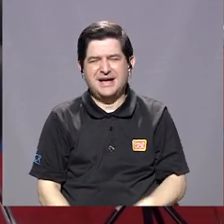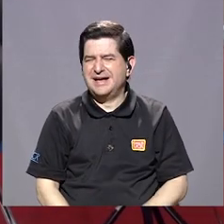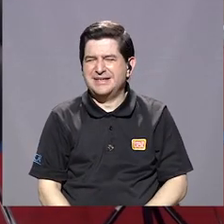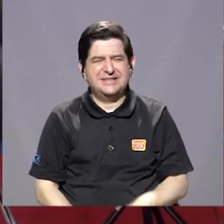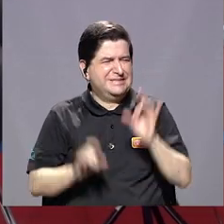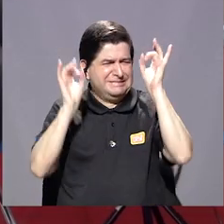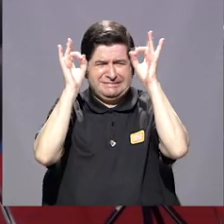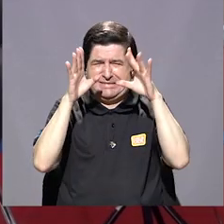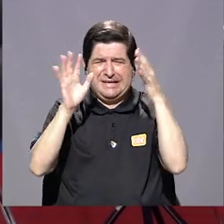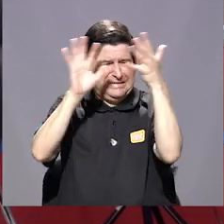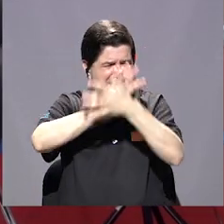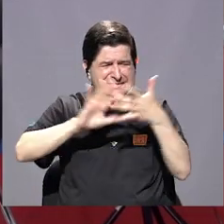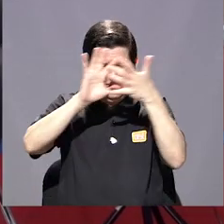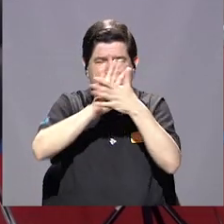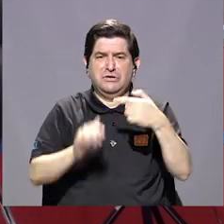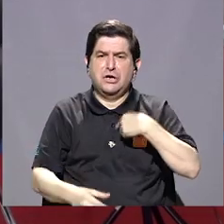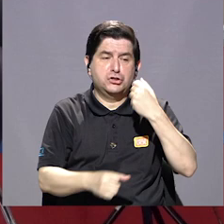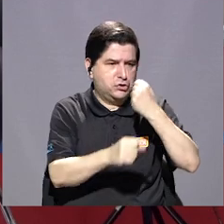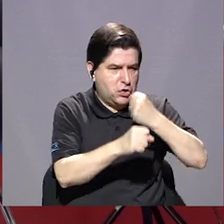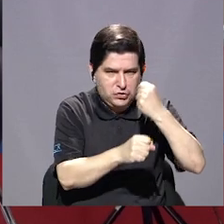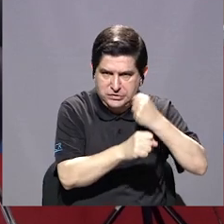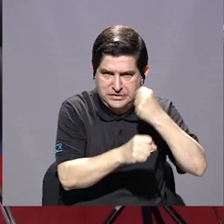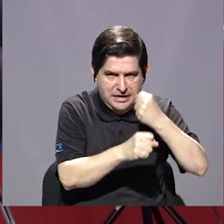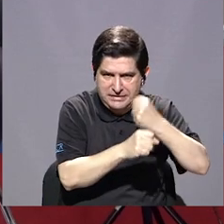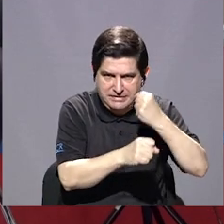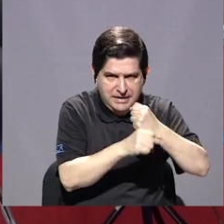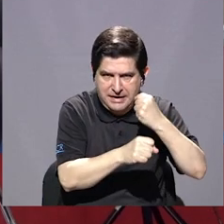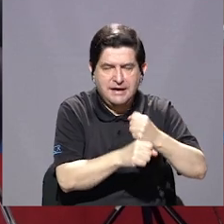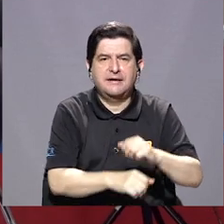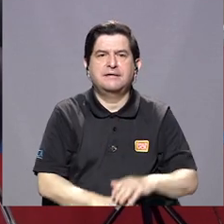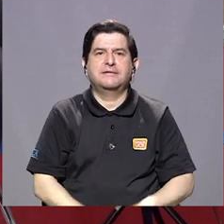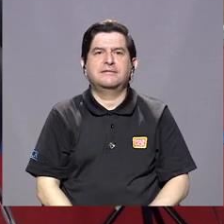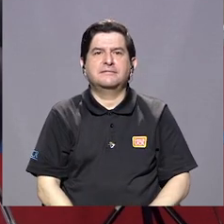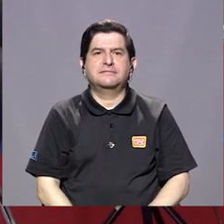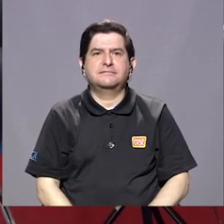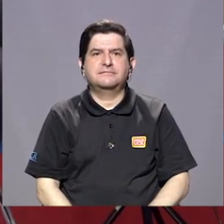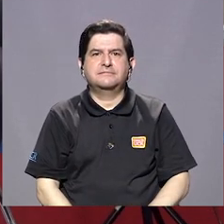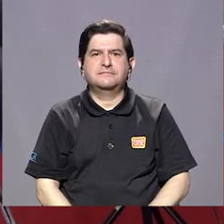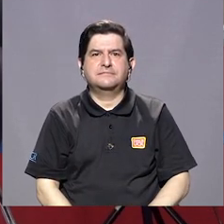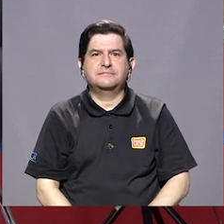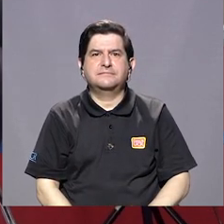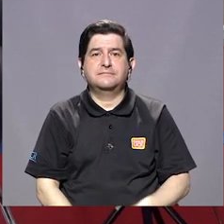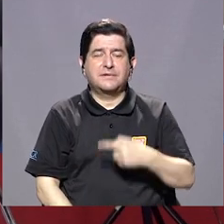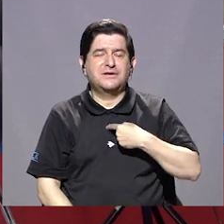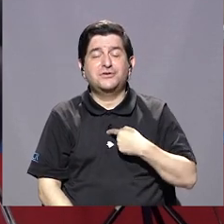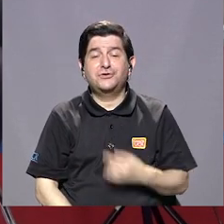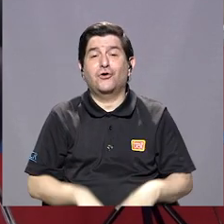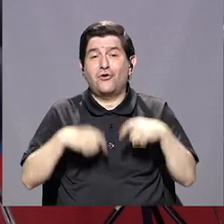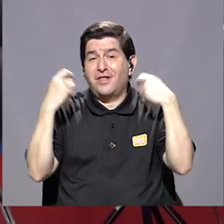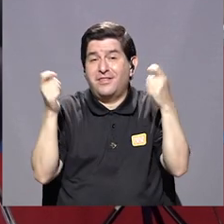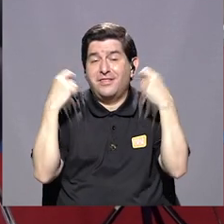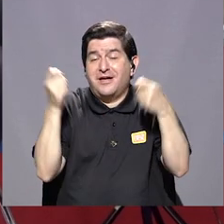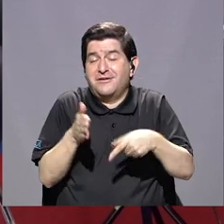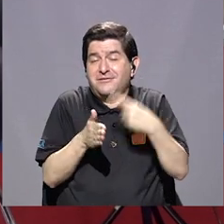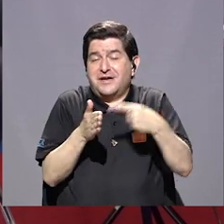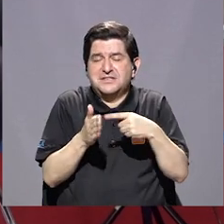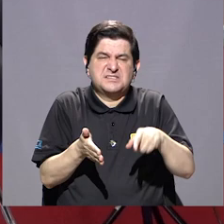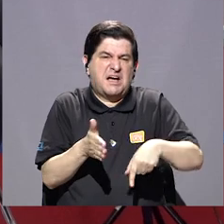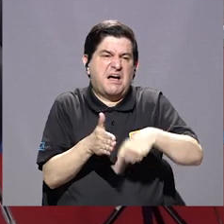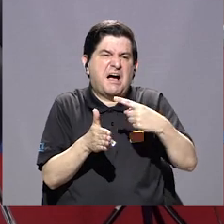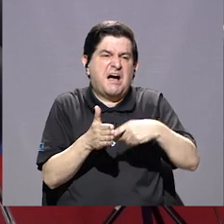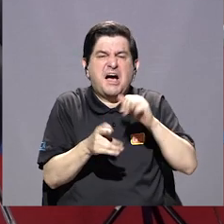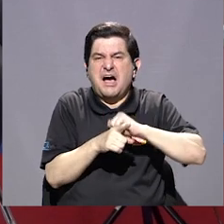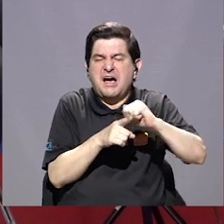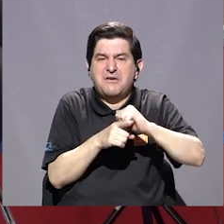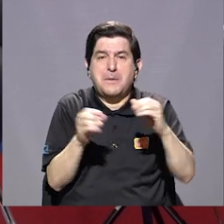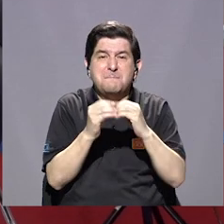verdad, porque yo trabajaba. me fiestaba, de vez en cuando entrenaba y estaba